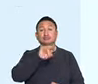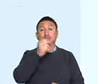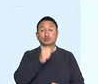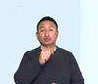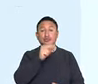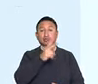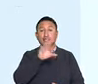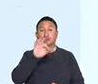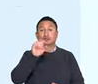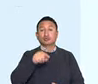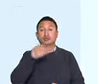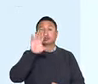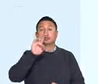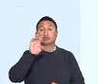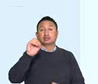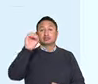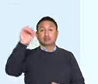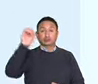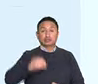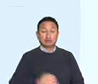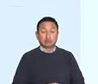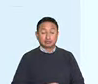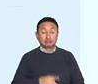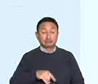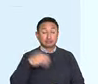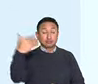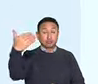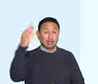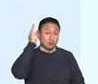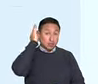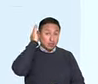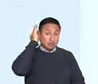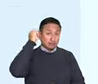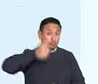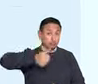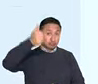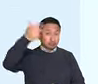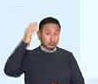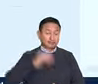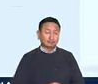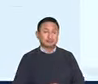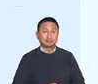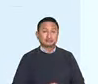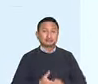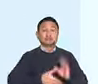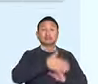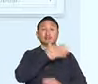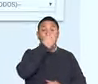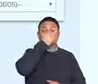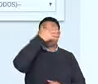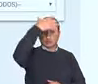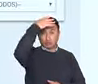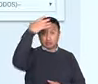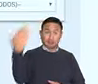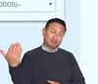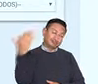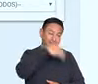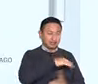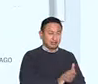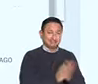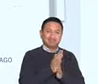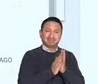el 29.70% y una alcaldesa en Ambato. Vamos a Santo Domingo, ¿qué le parece? Vamos a su tierra.